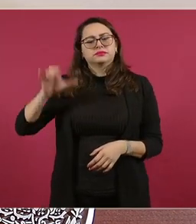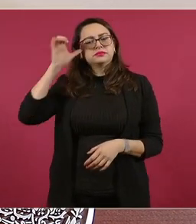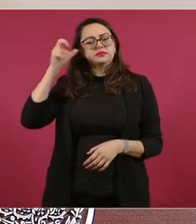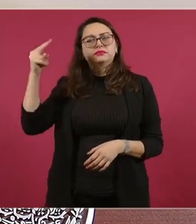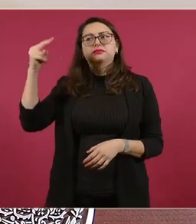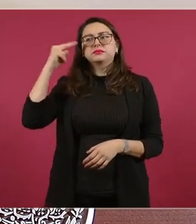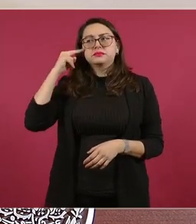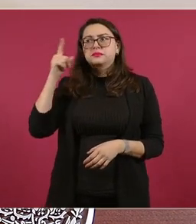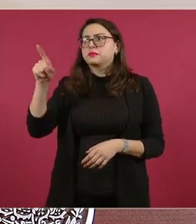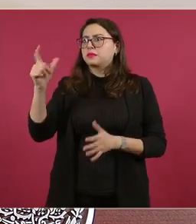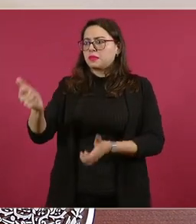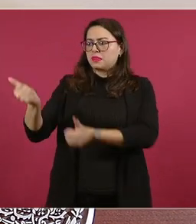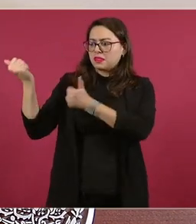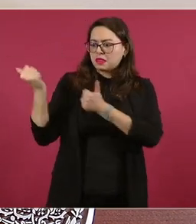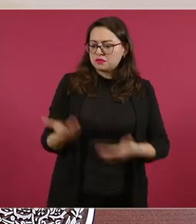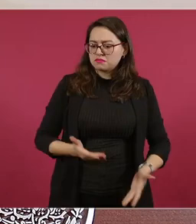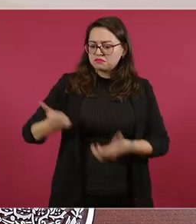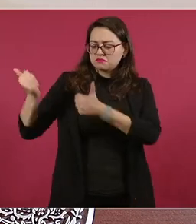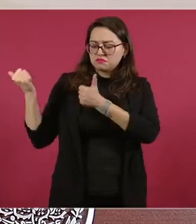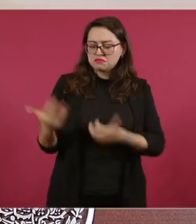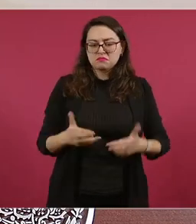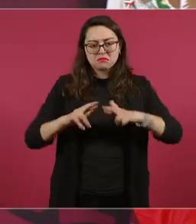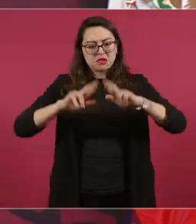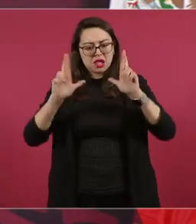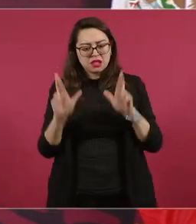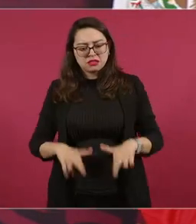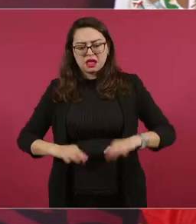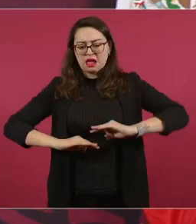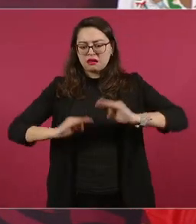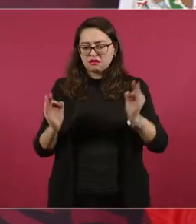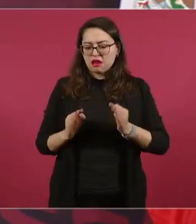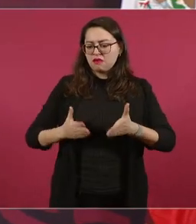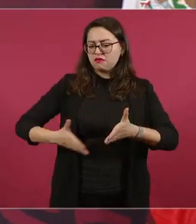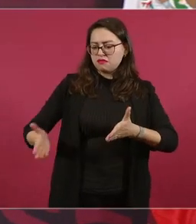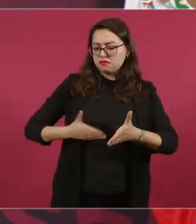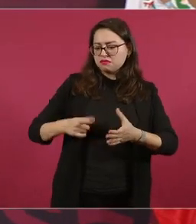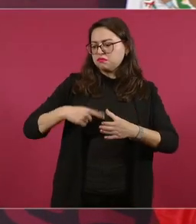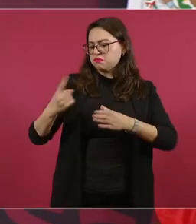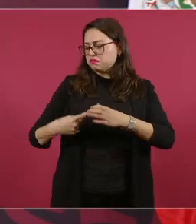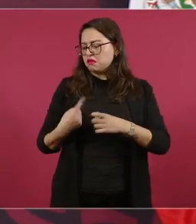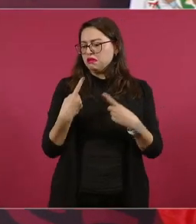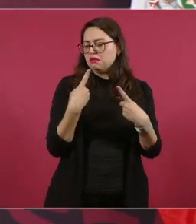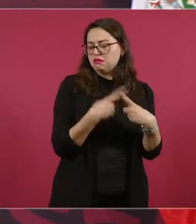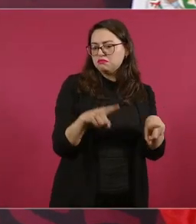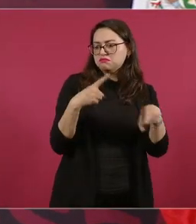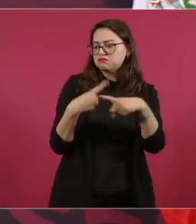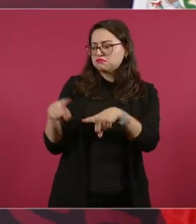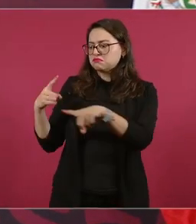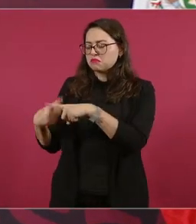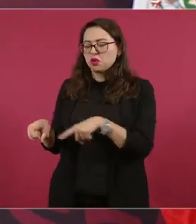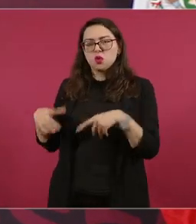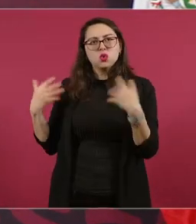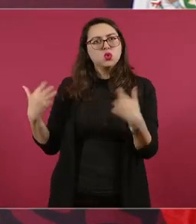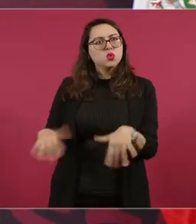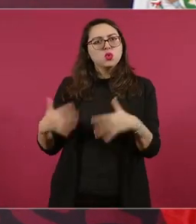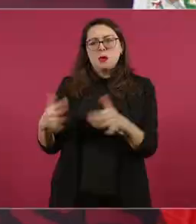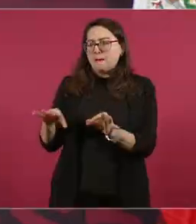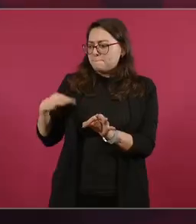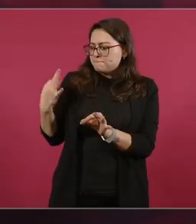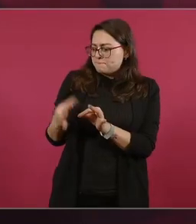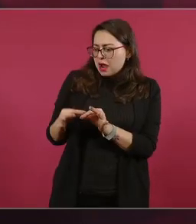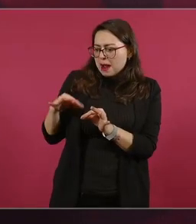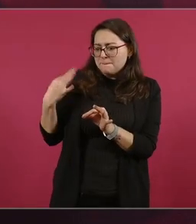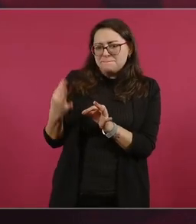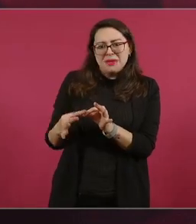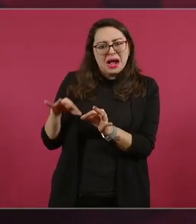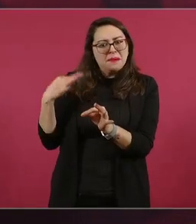con puntualidad, una gran responsabilidad, nos están